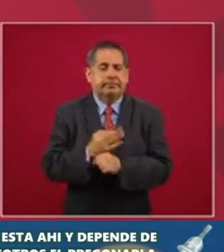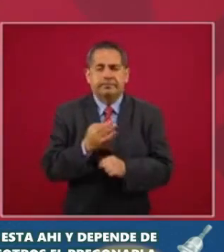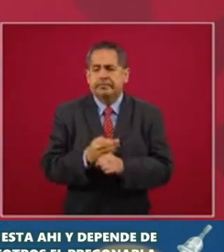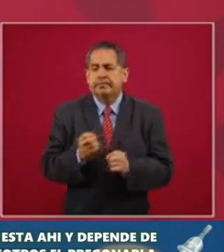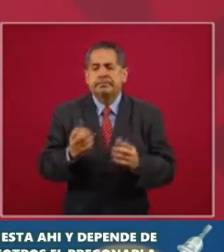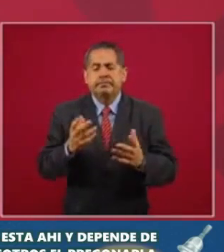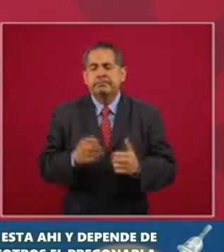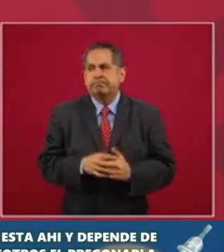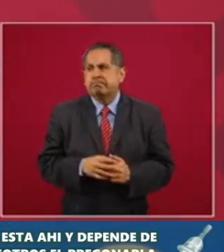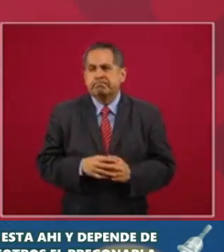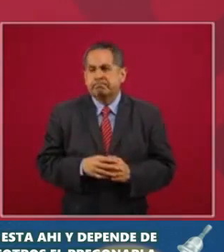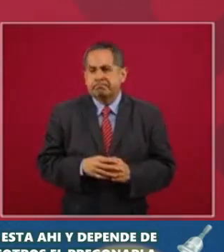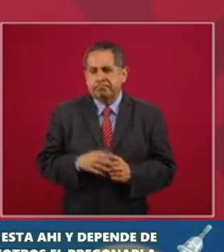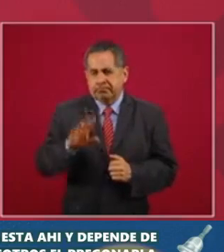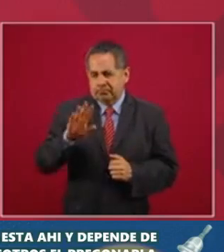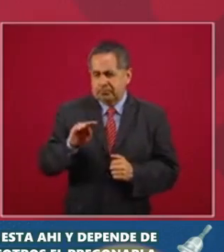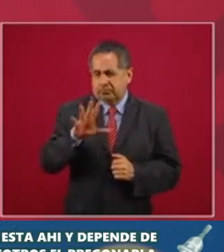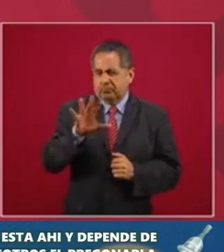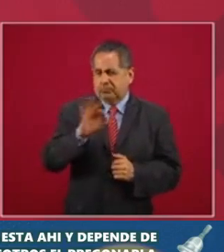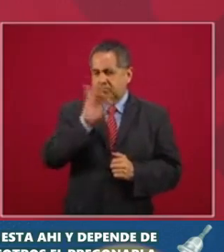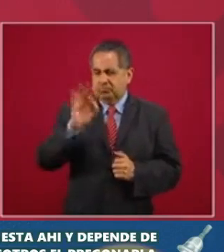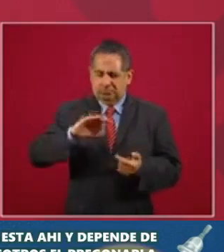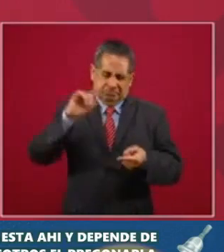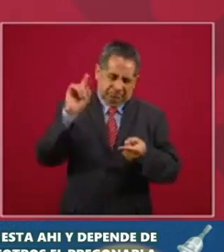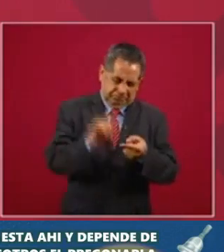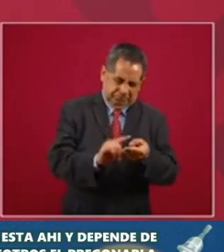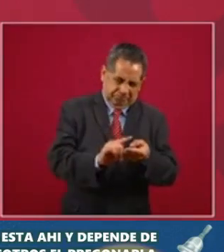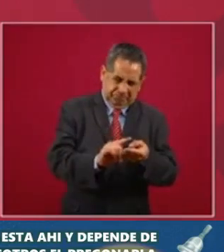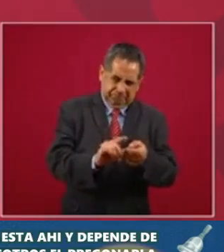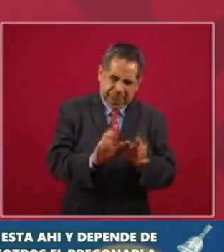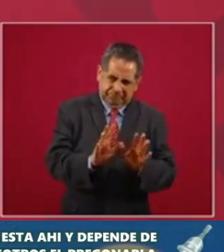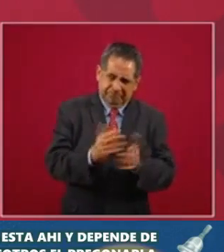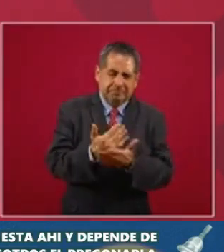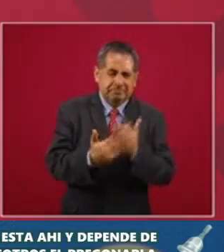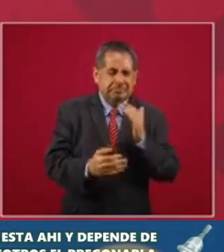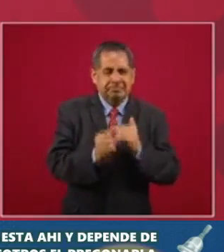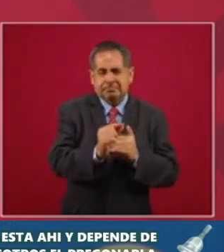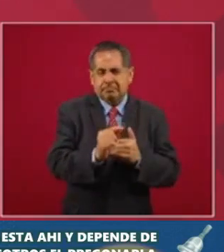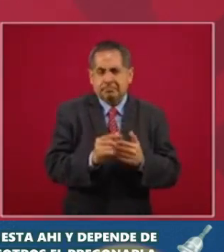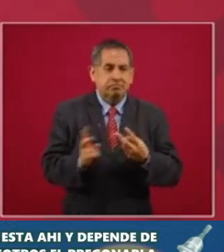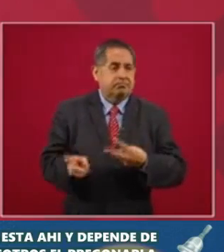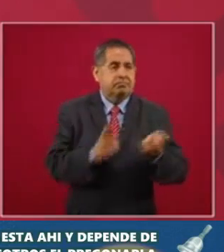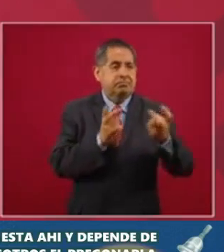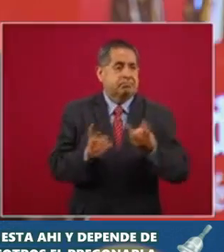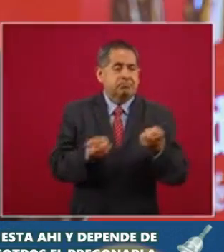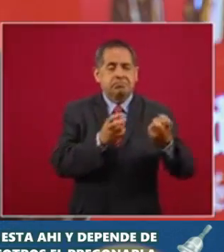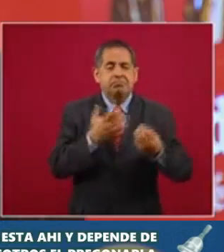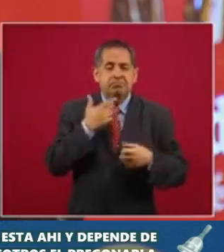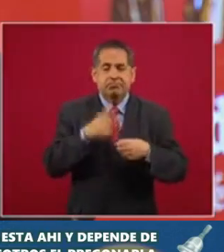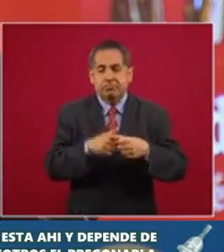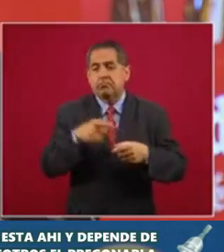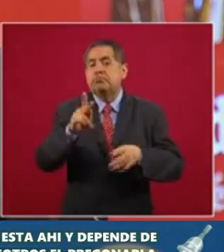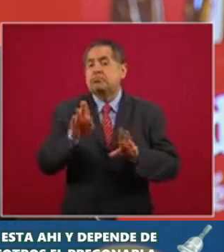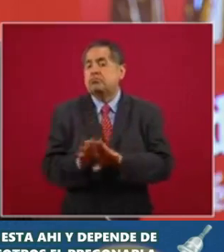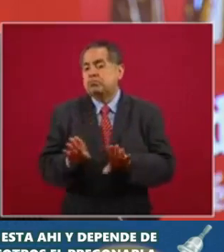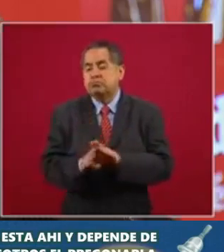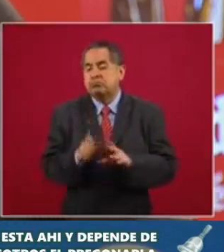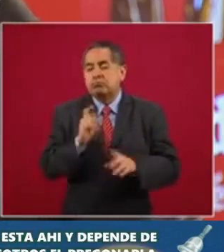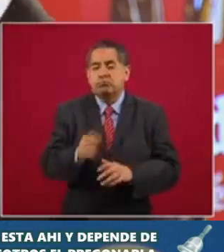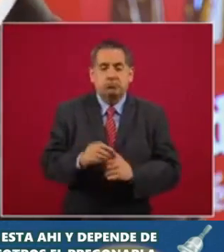pues 95% de disminución del robo pero ¿qué hicimos?